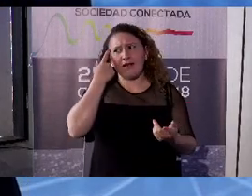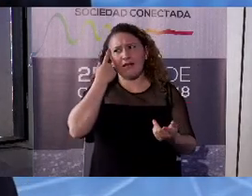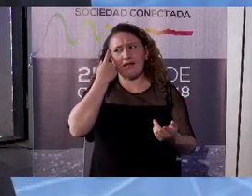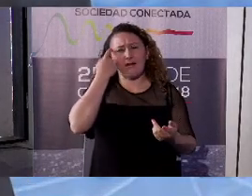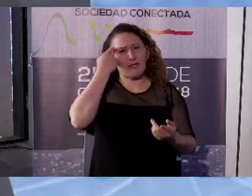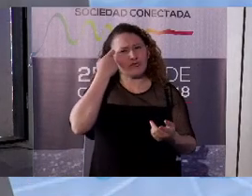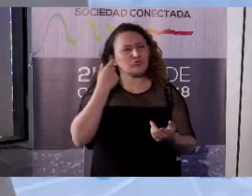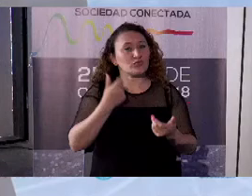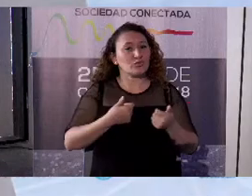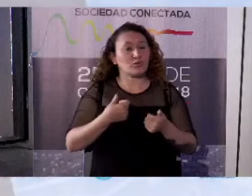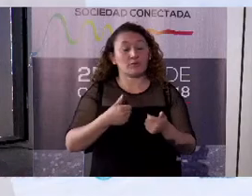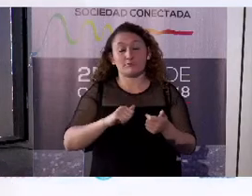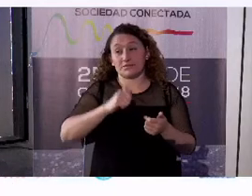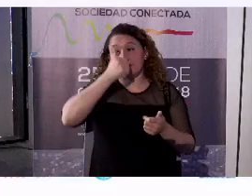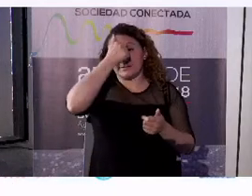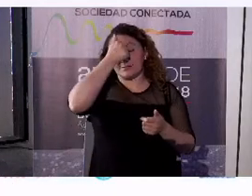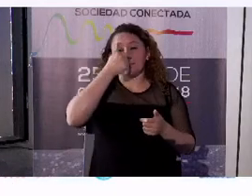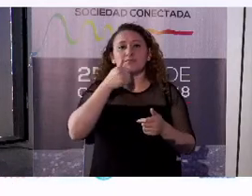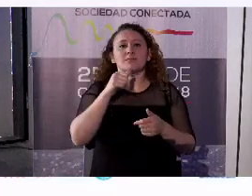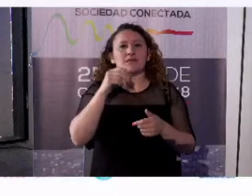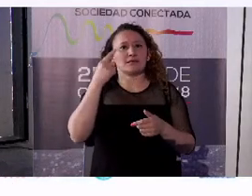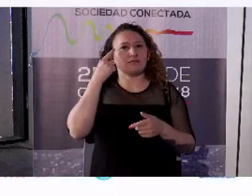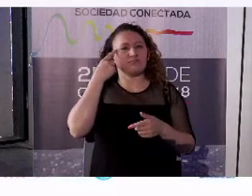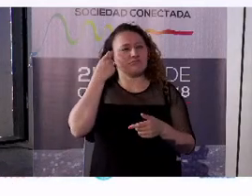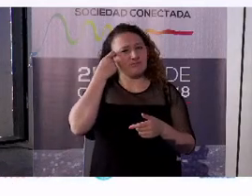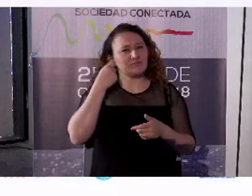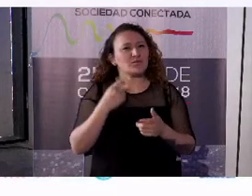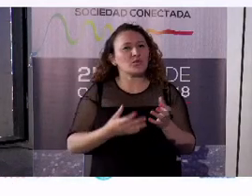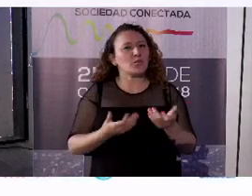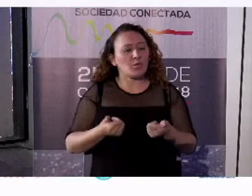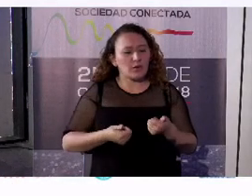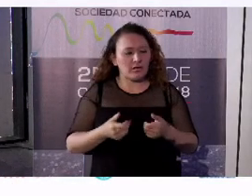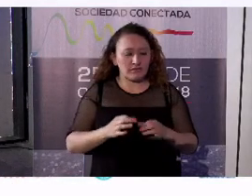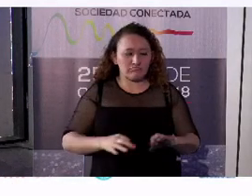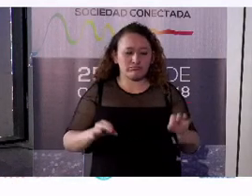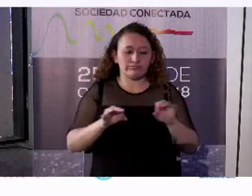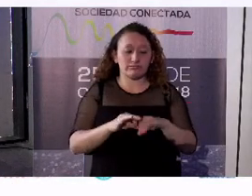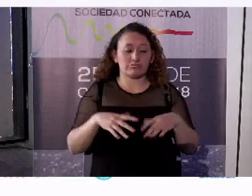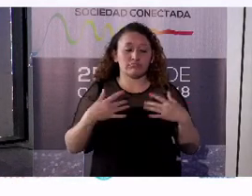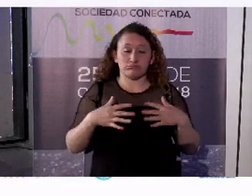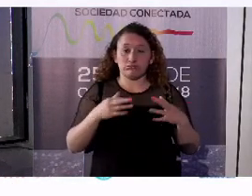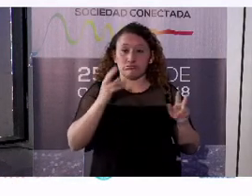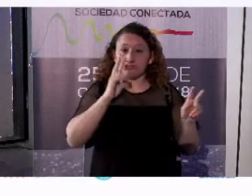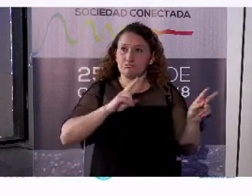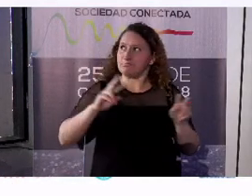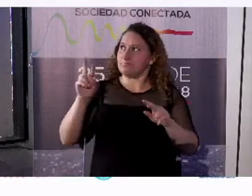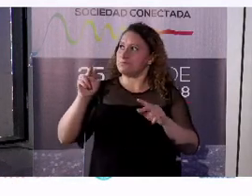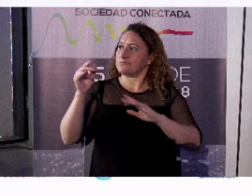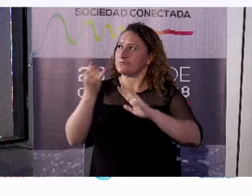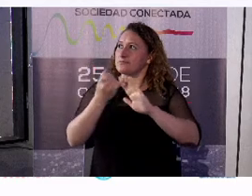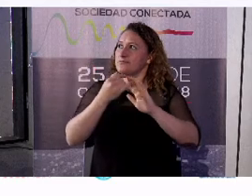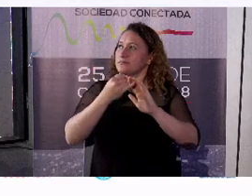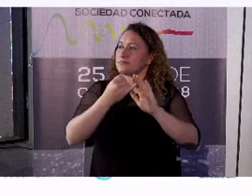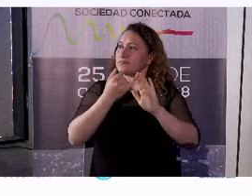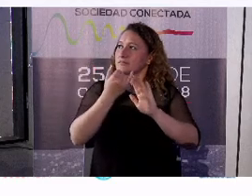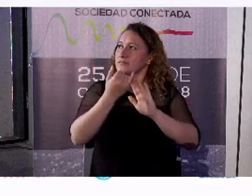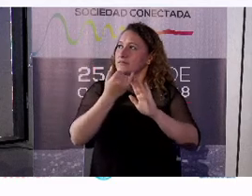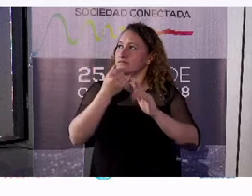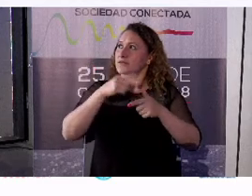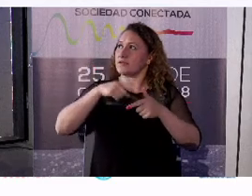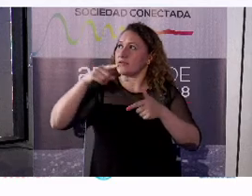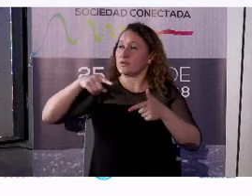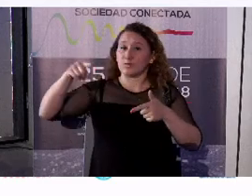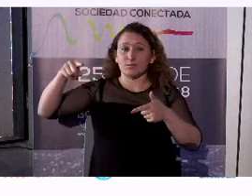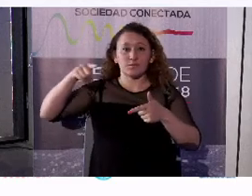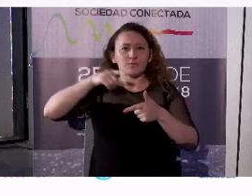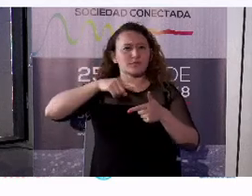tenemos un reto importante en el crecimiento de las tecnologías como pueden ver en este gráfico que es de de la gsma el